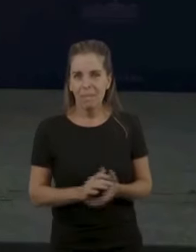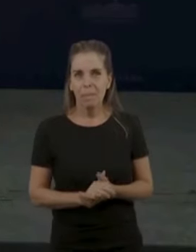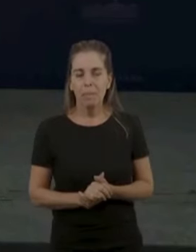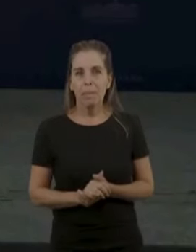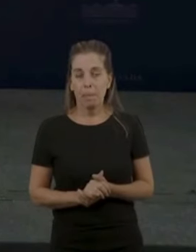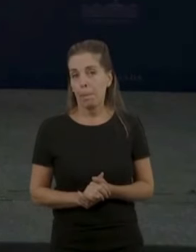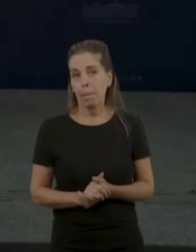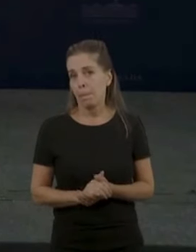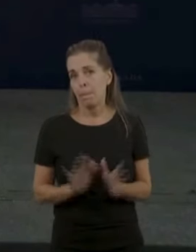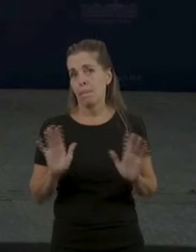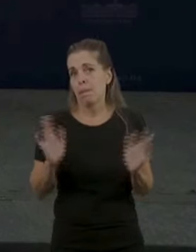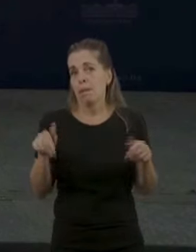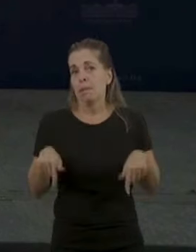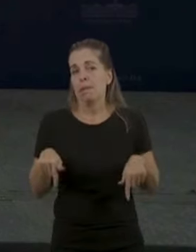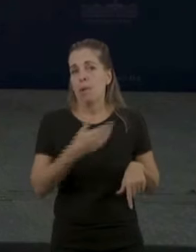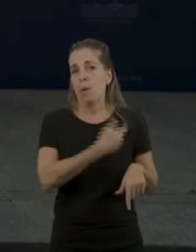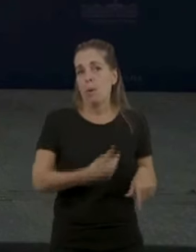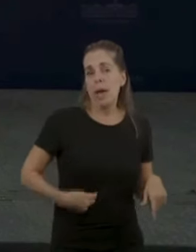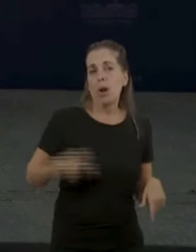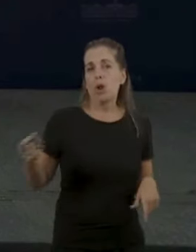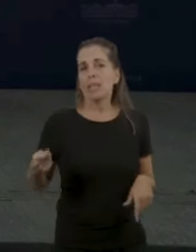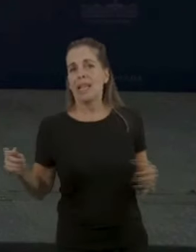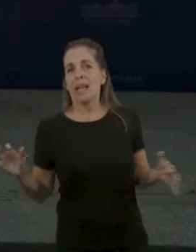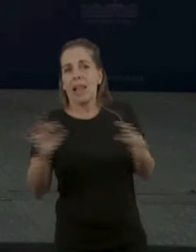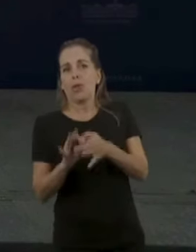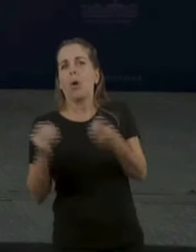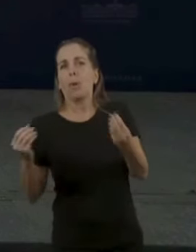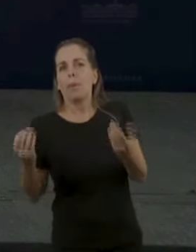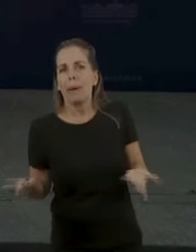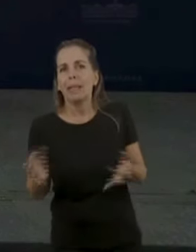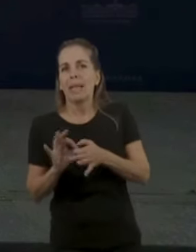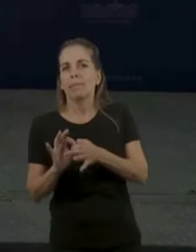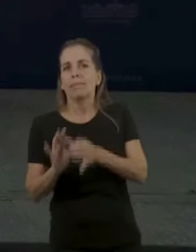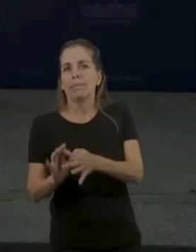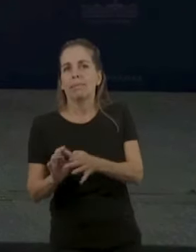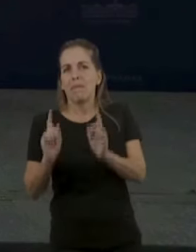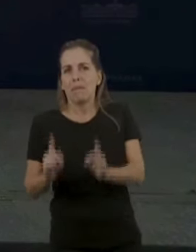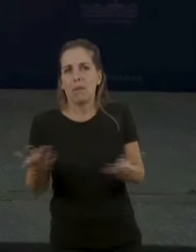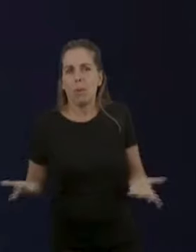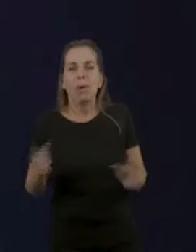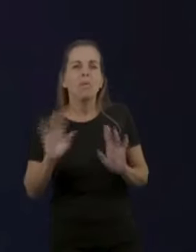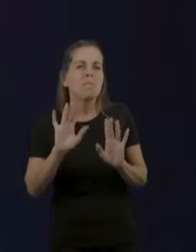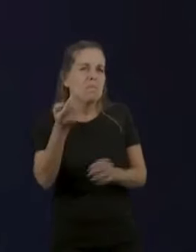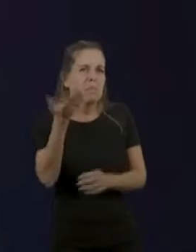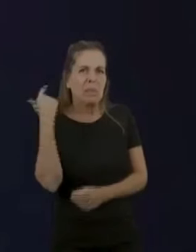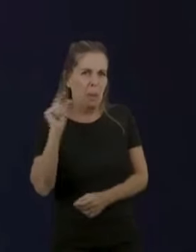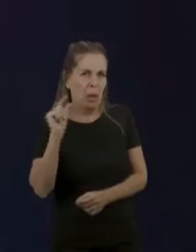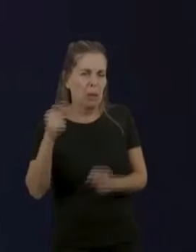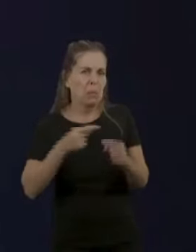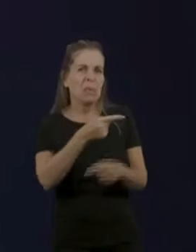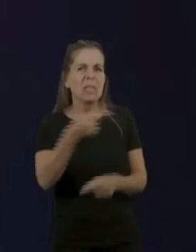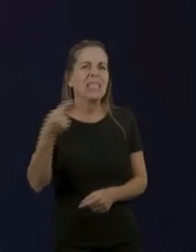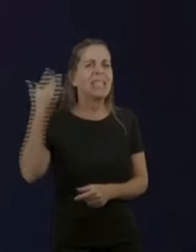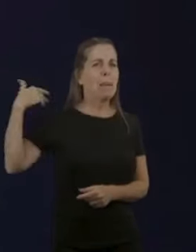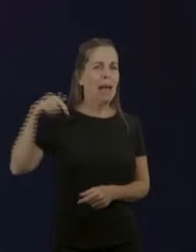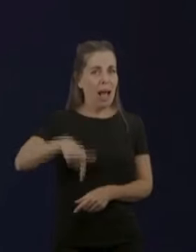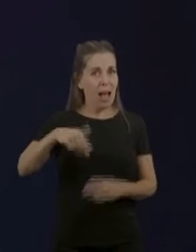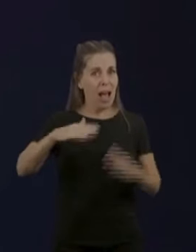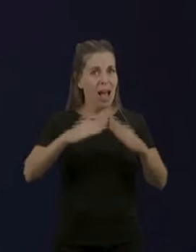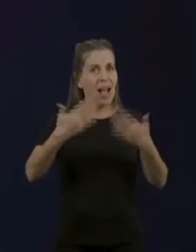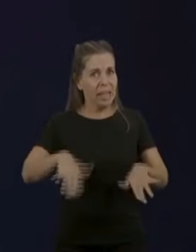cómo sigue cómo sigue el vínculo con el a ver De hecho no hace mucho Hace unas semanas atrás eh aquí en casa